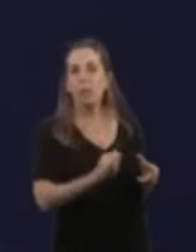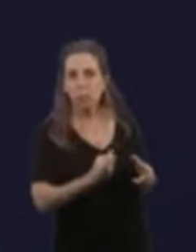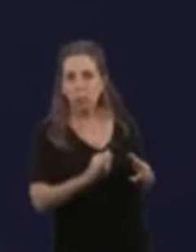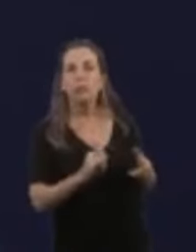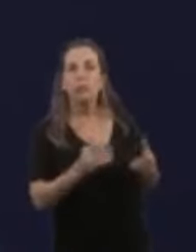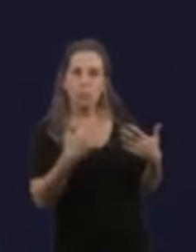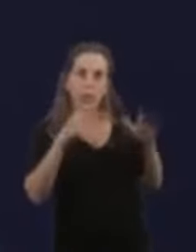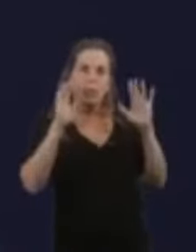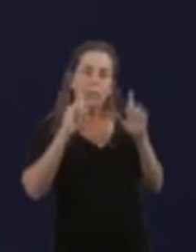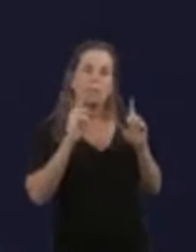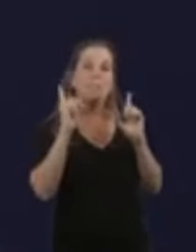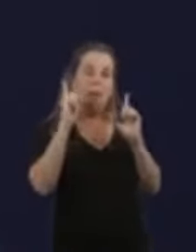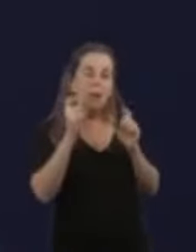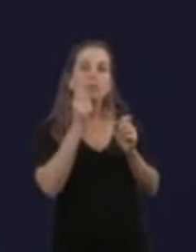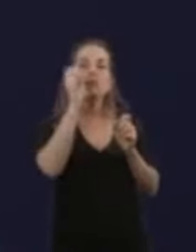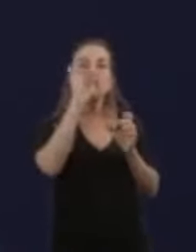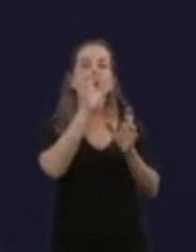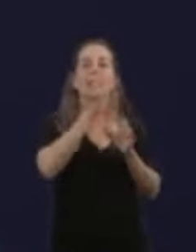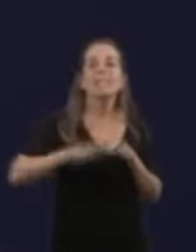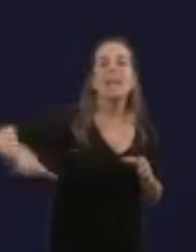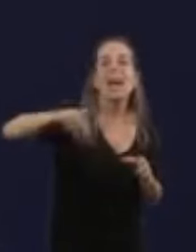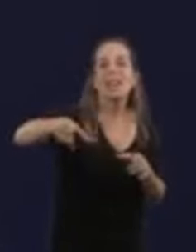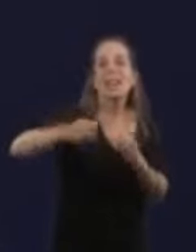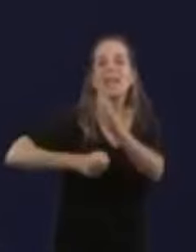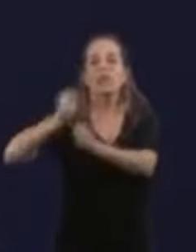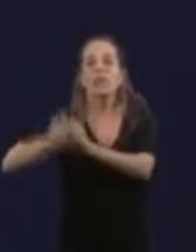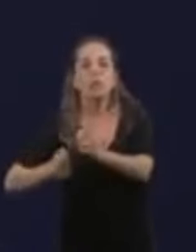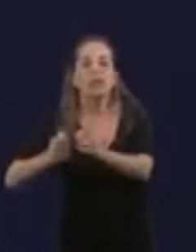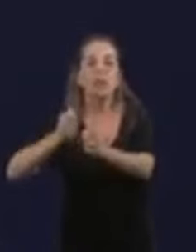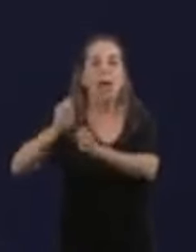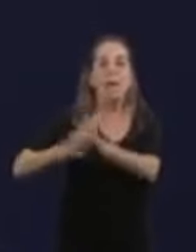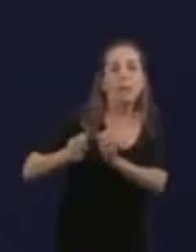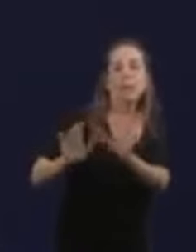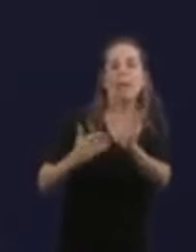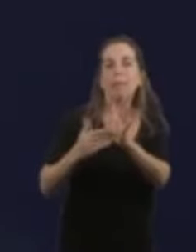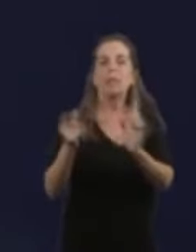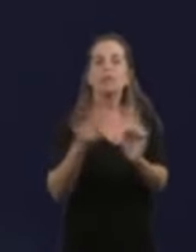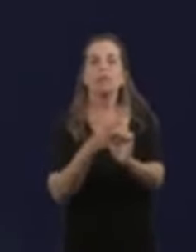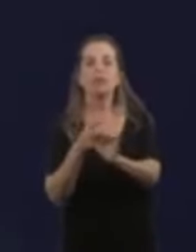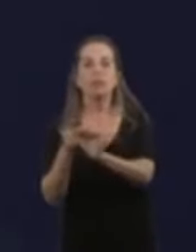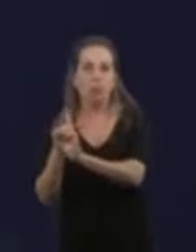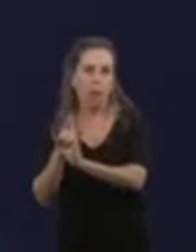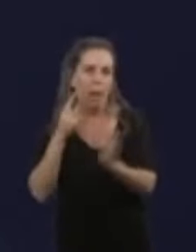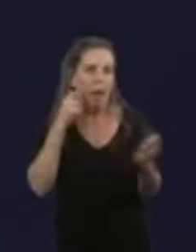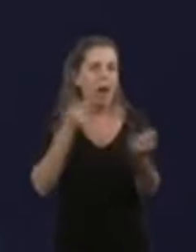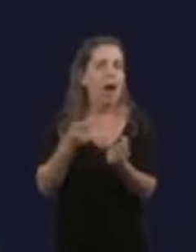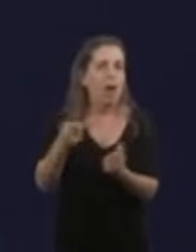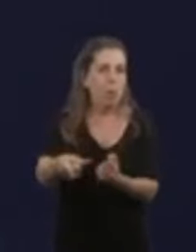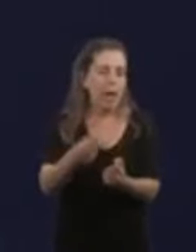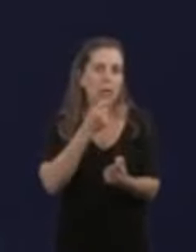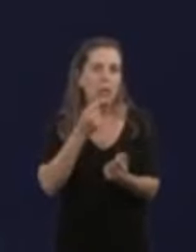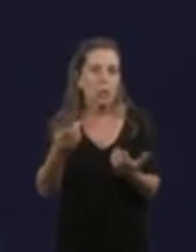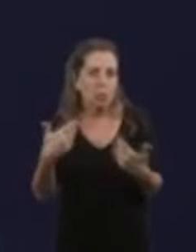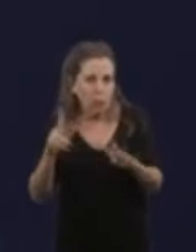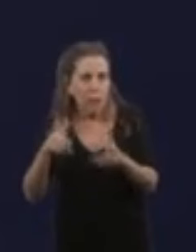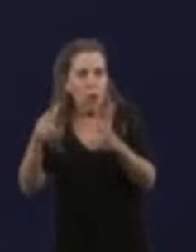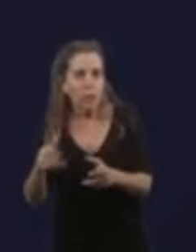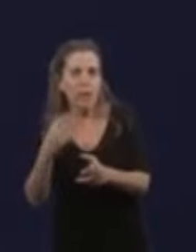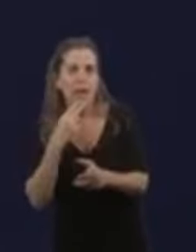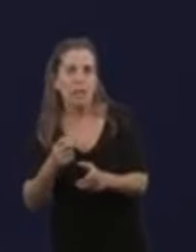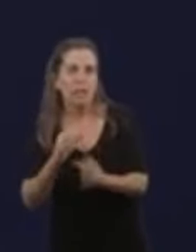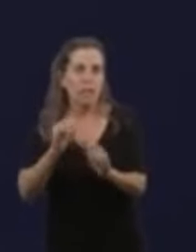ver en el sector Industrial o en las conversaciones que van a empezar a tener con el sector industrial Van a convenir si eso es una posibilidad o